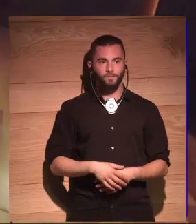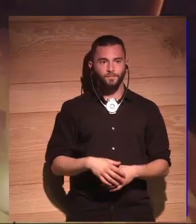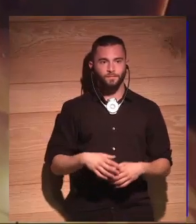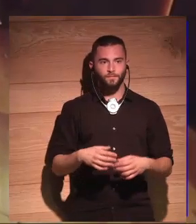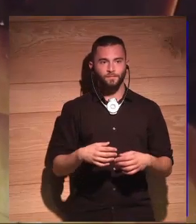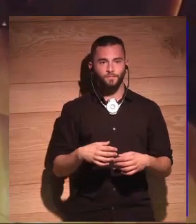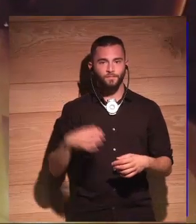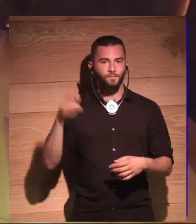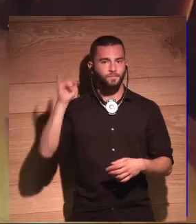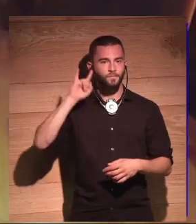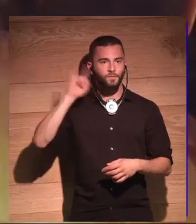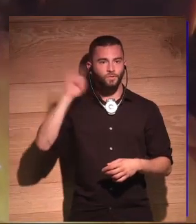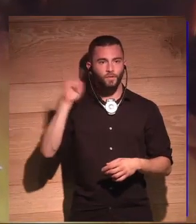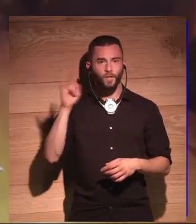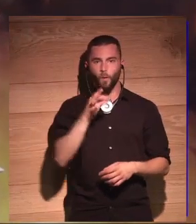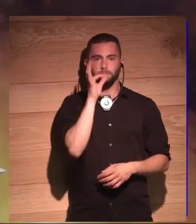así.